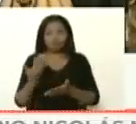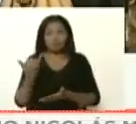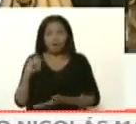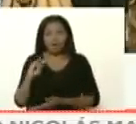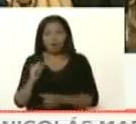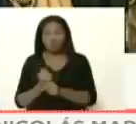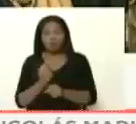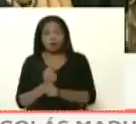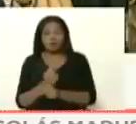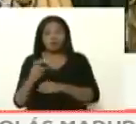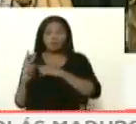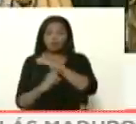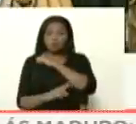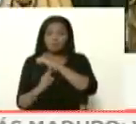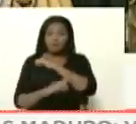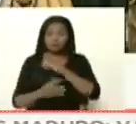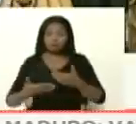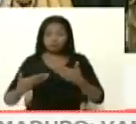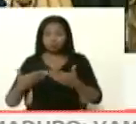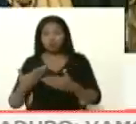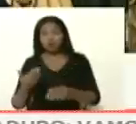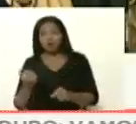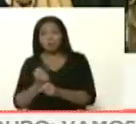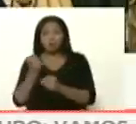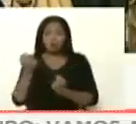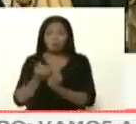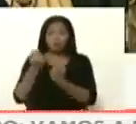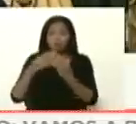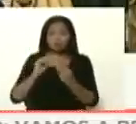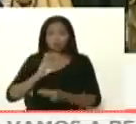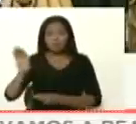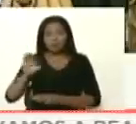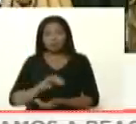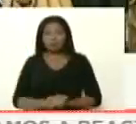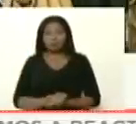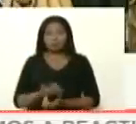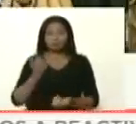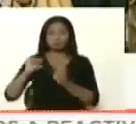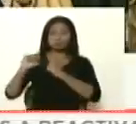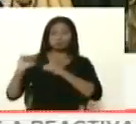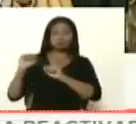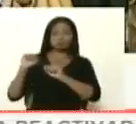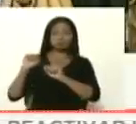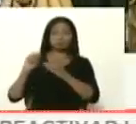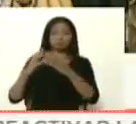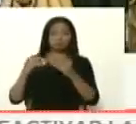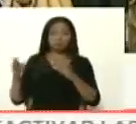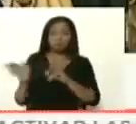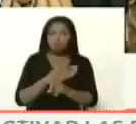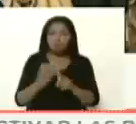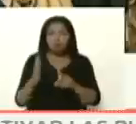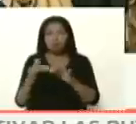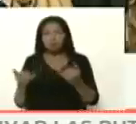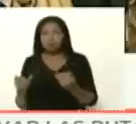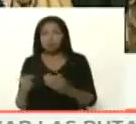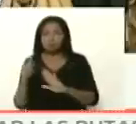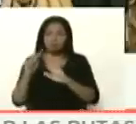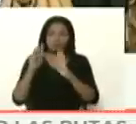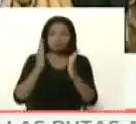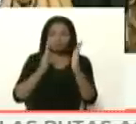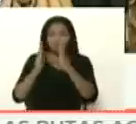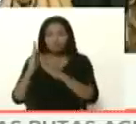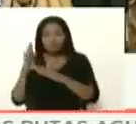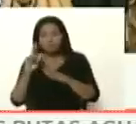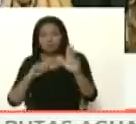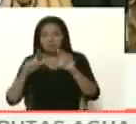trabajadores de Conviasa, que han recibido el apoyo de todo el país, que ha rechazado la agresión y las medidas